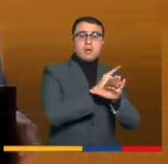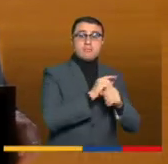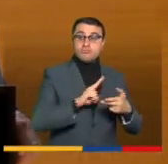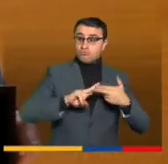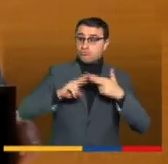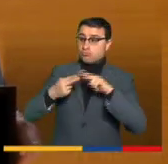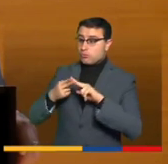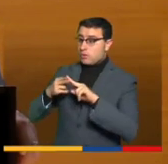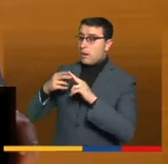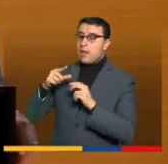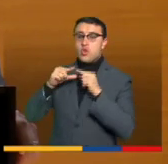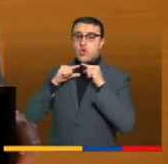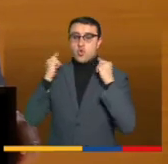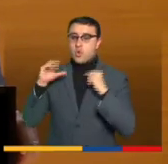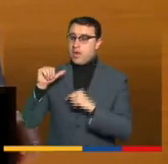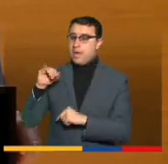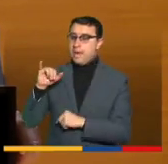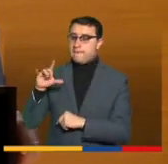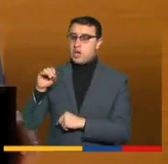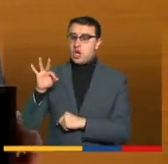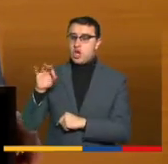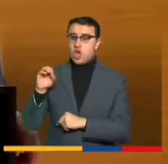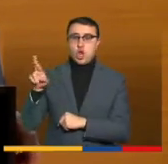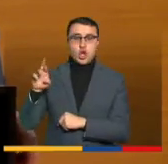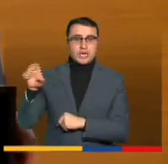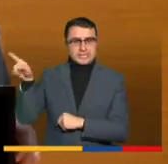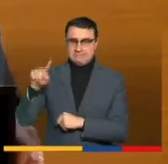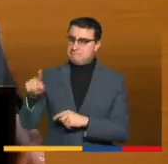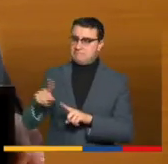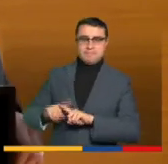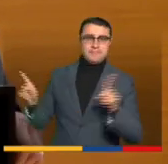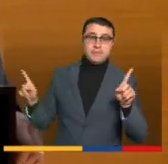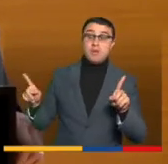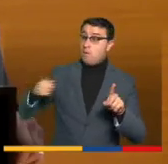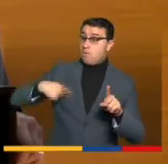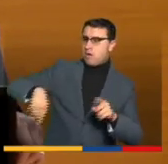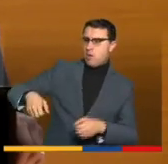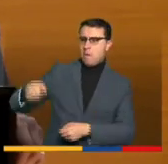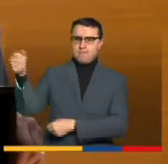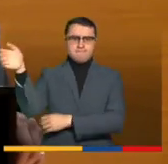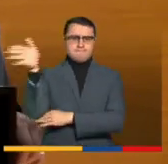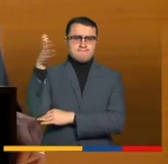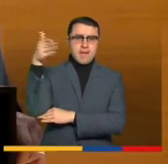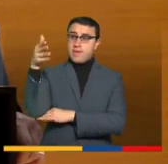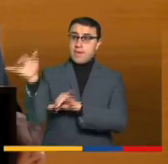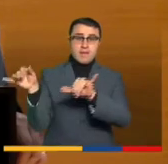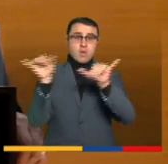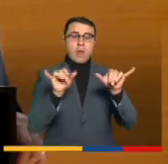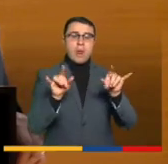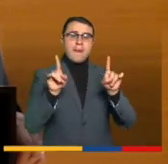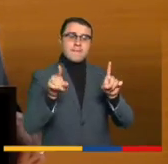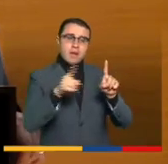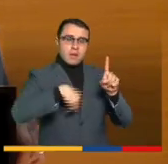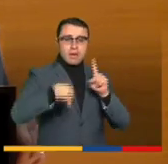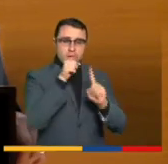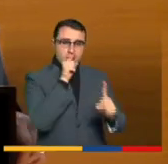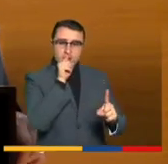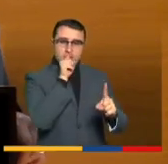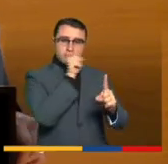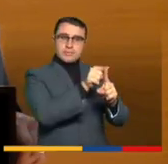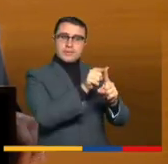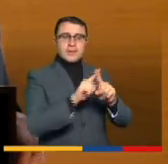Torres, es su segunda fase. Tienen la misma bandera, eso sí. Pero su razón de ser es